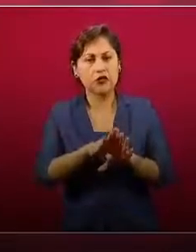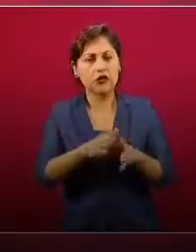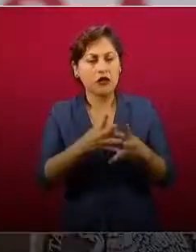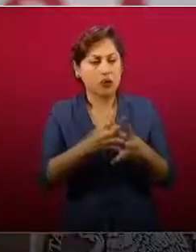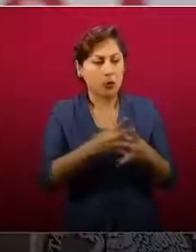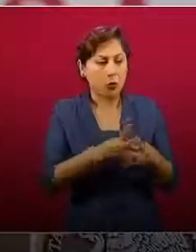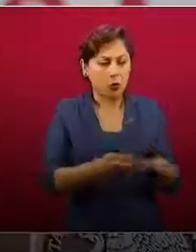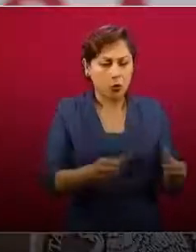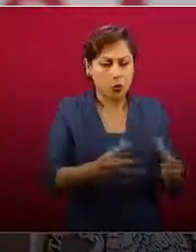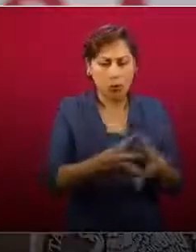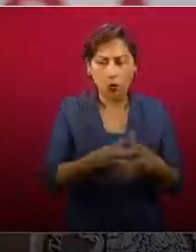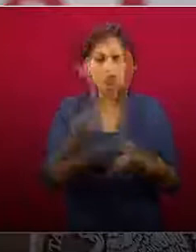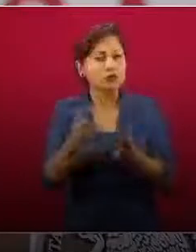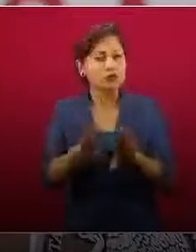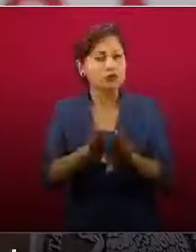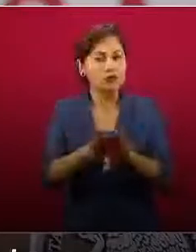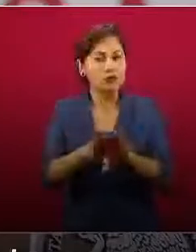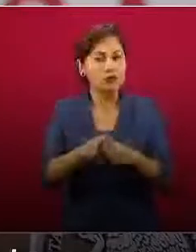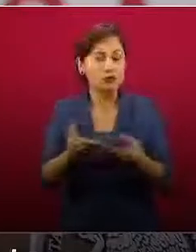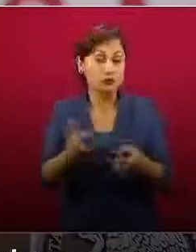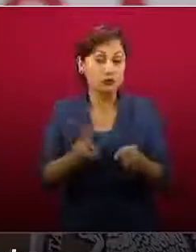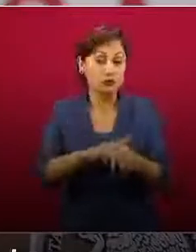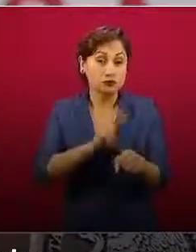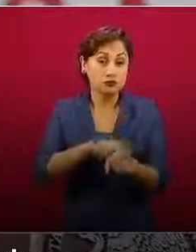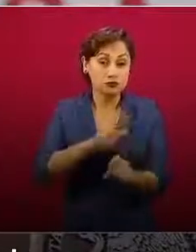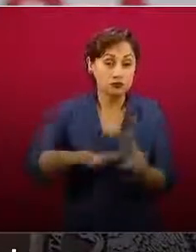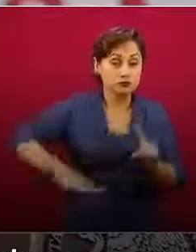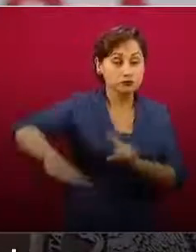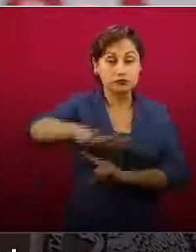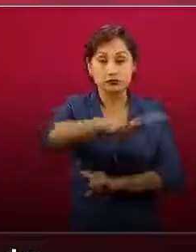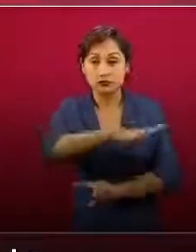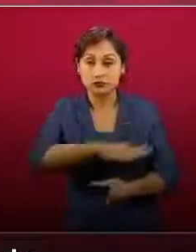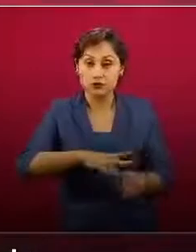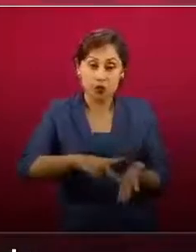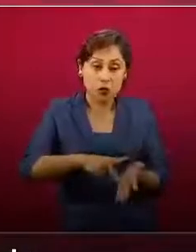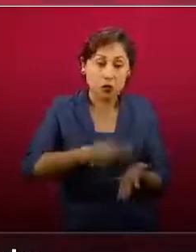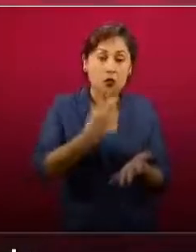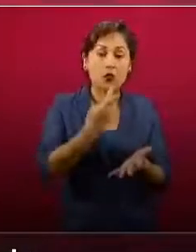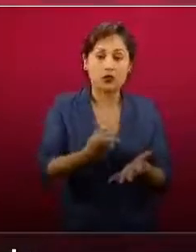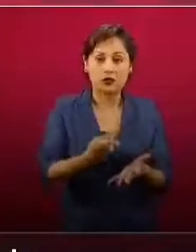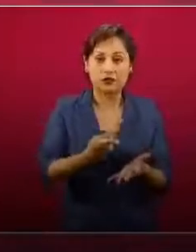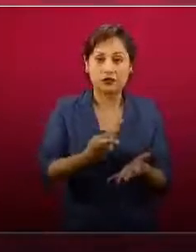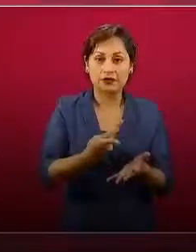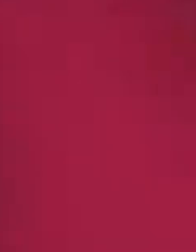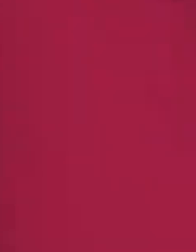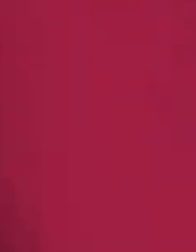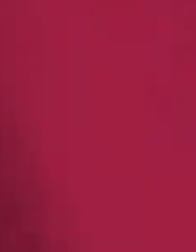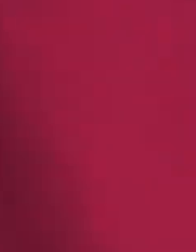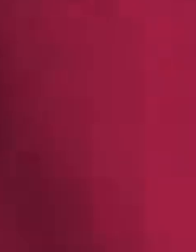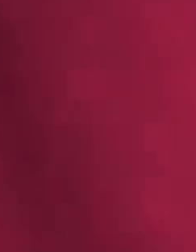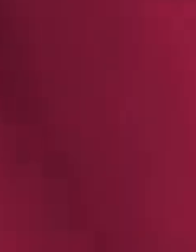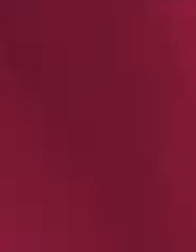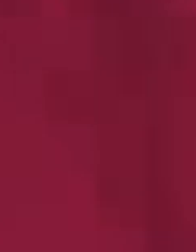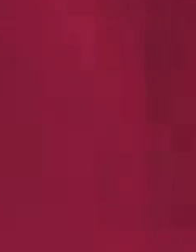esto es medio ambiente y dejar este recurso hacia adelante